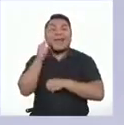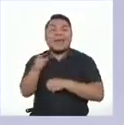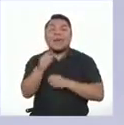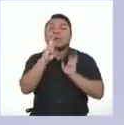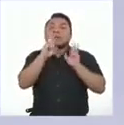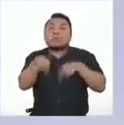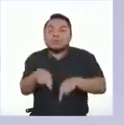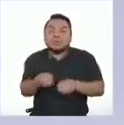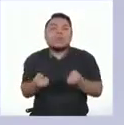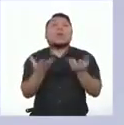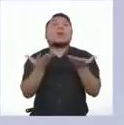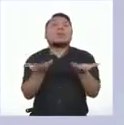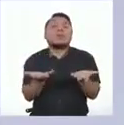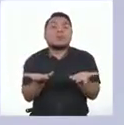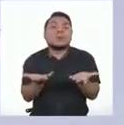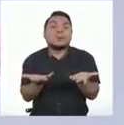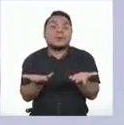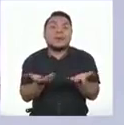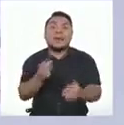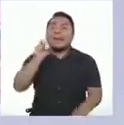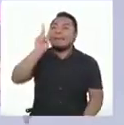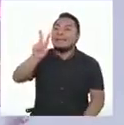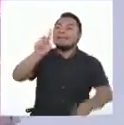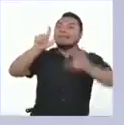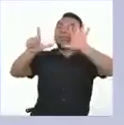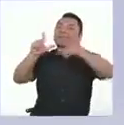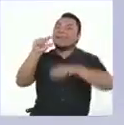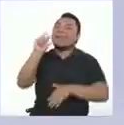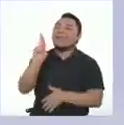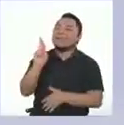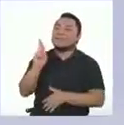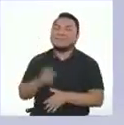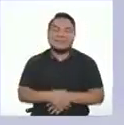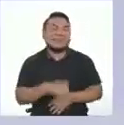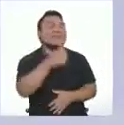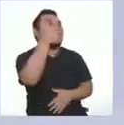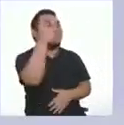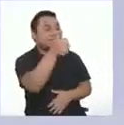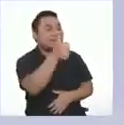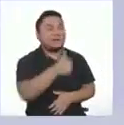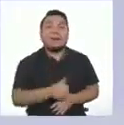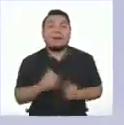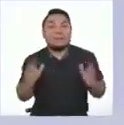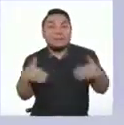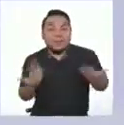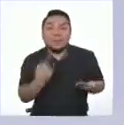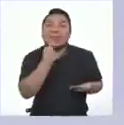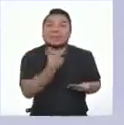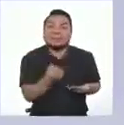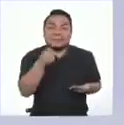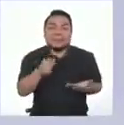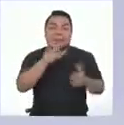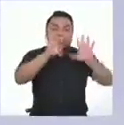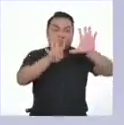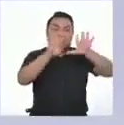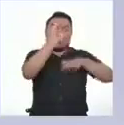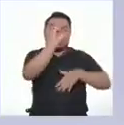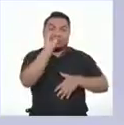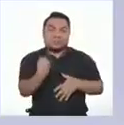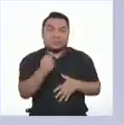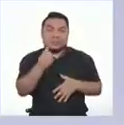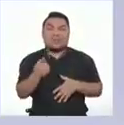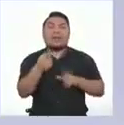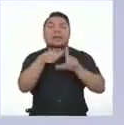da como resultado 27 gramos. Muy bien. Podemos decir que el 9%